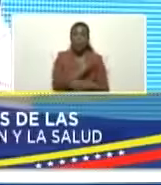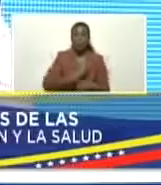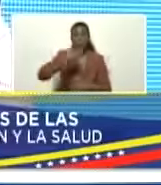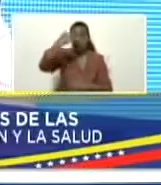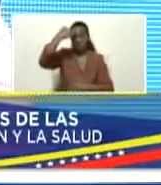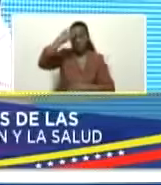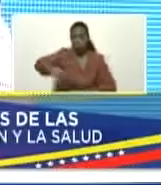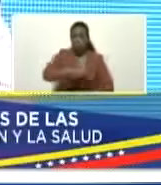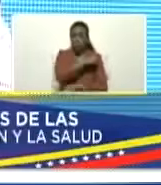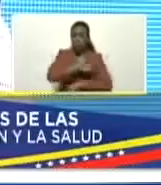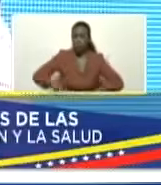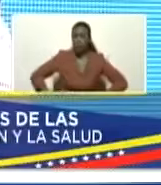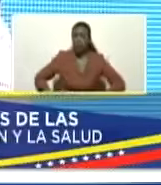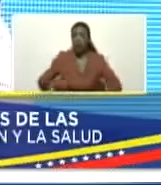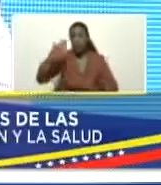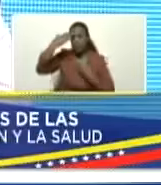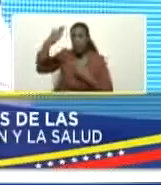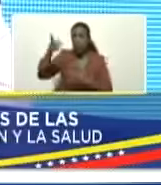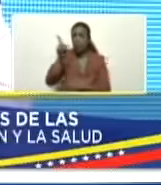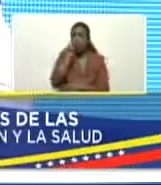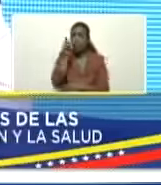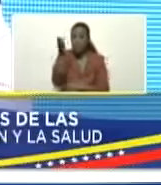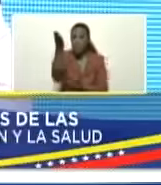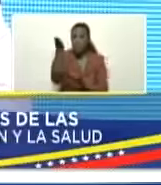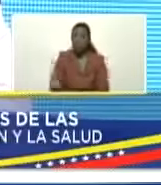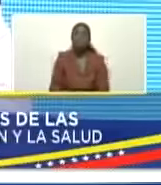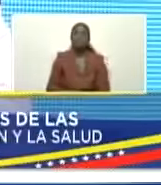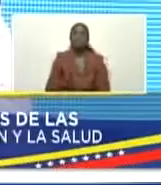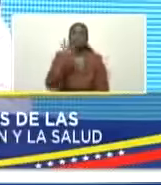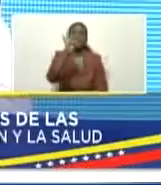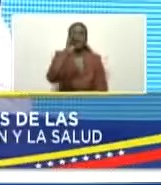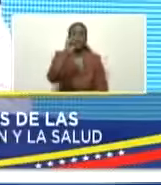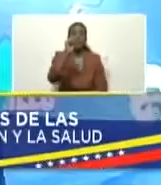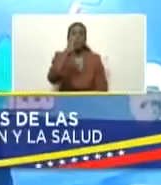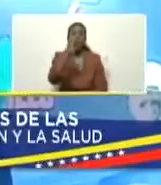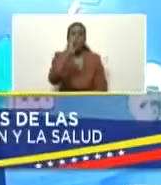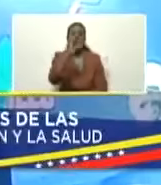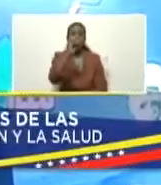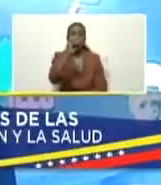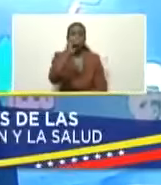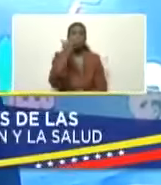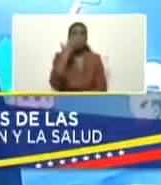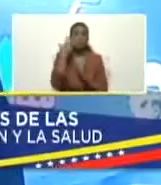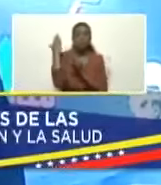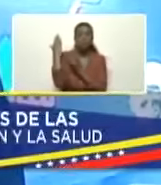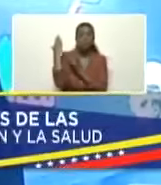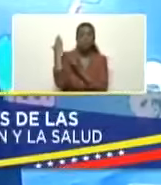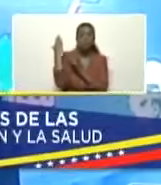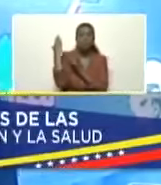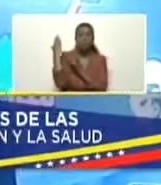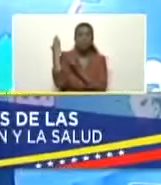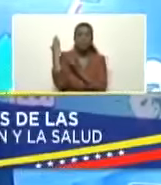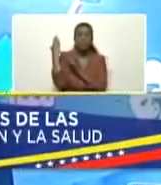Nacional Bolivariana. Mi saludo, Fabio Enrique Sabarce